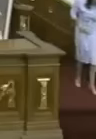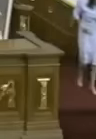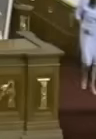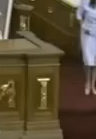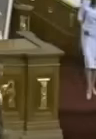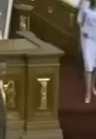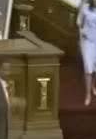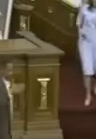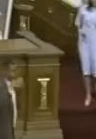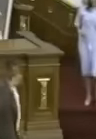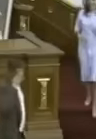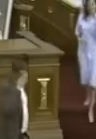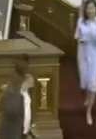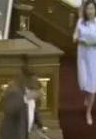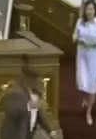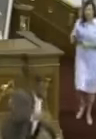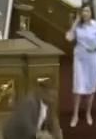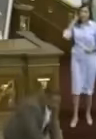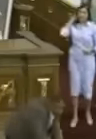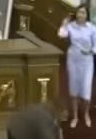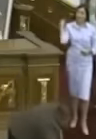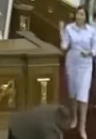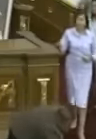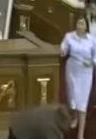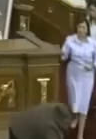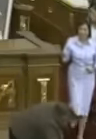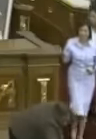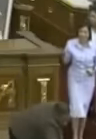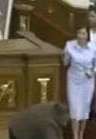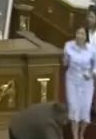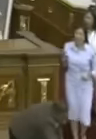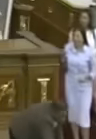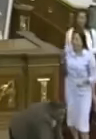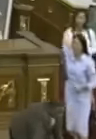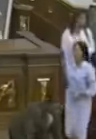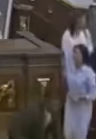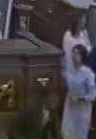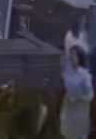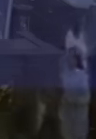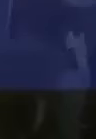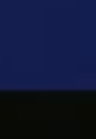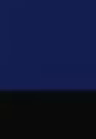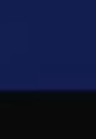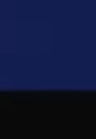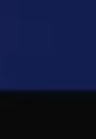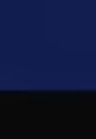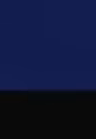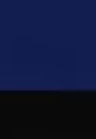Thank you.